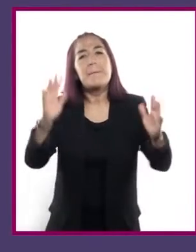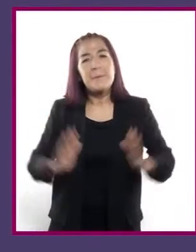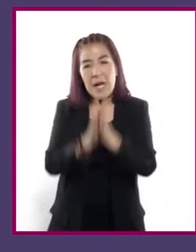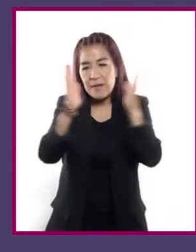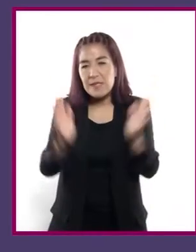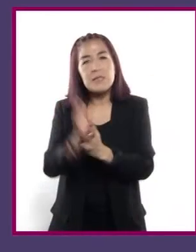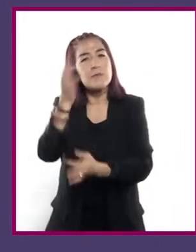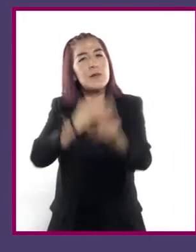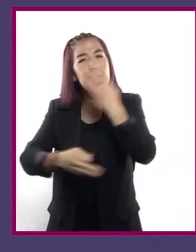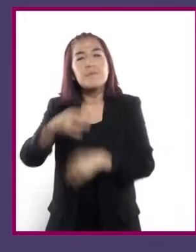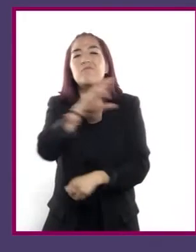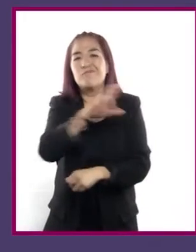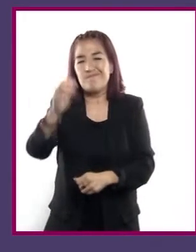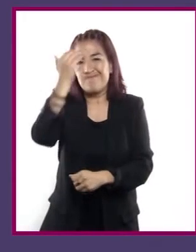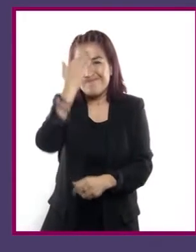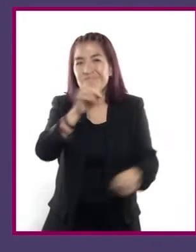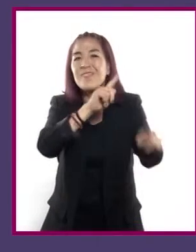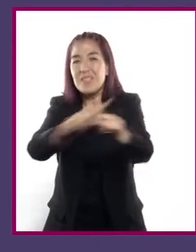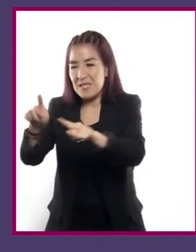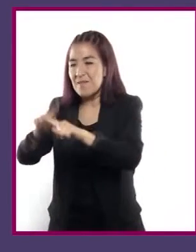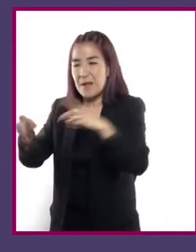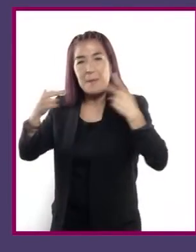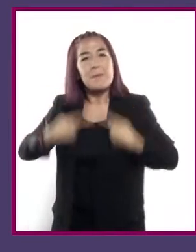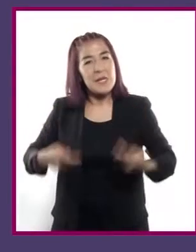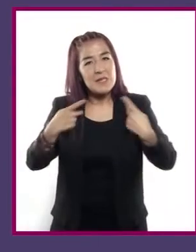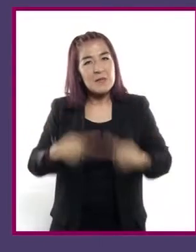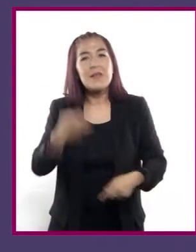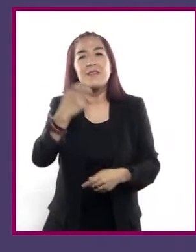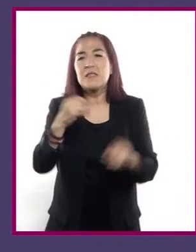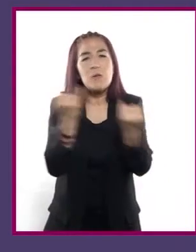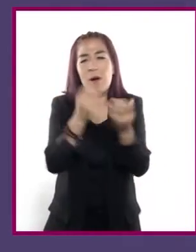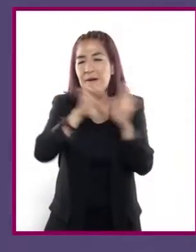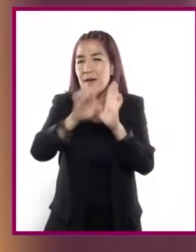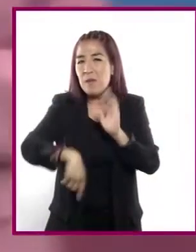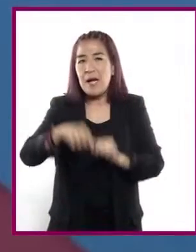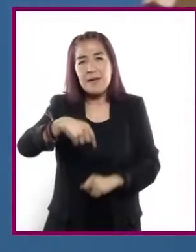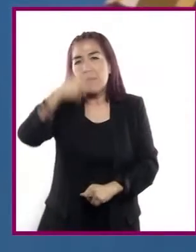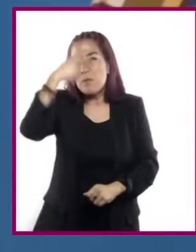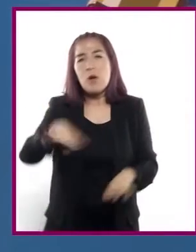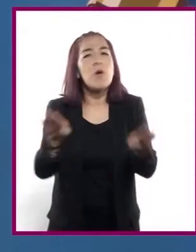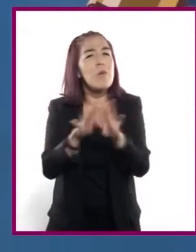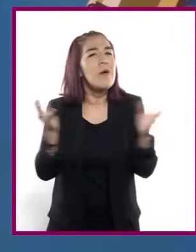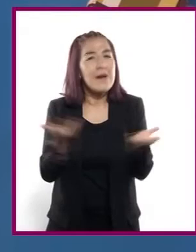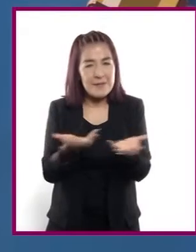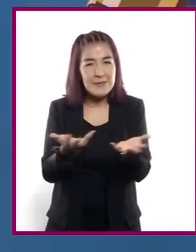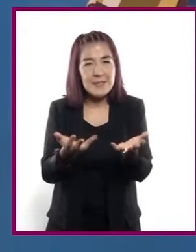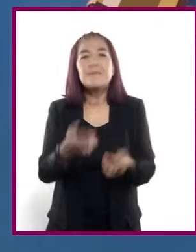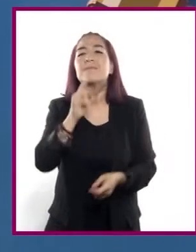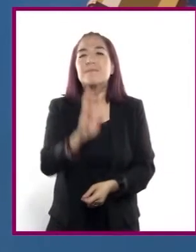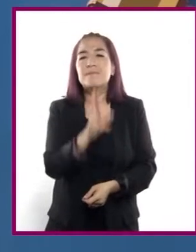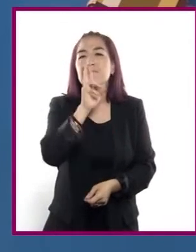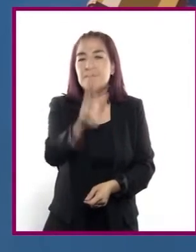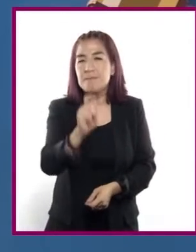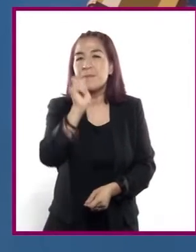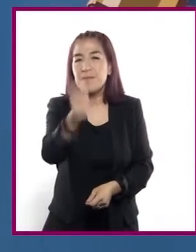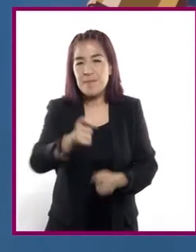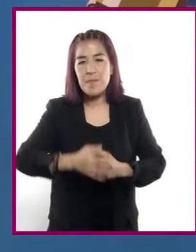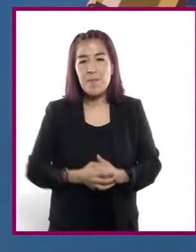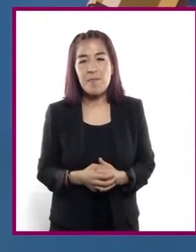una pluralidad democrática en países como el nuestro? La respuesta puede